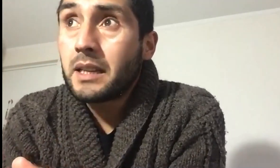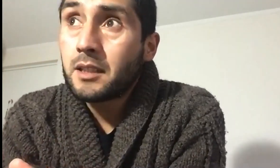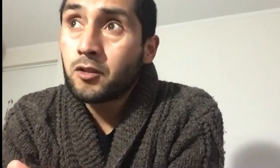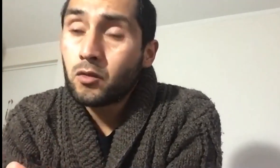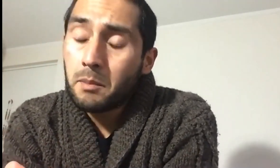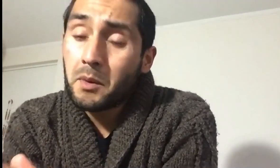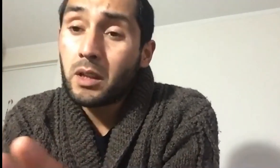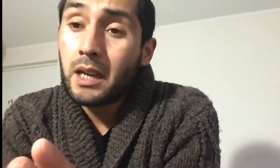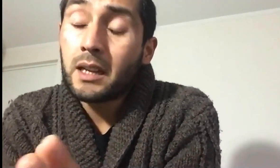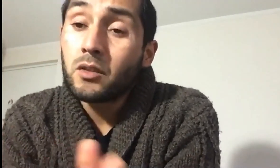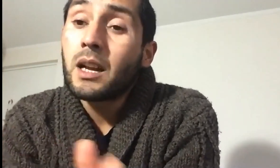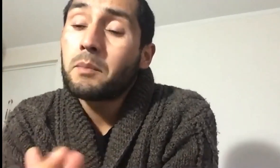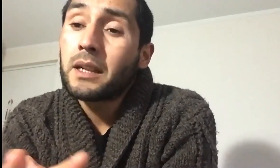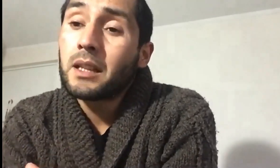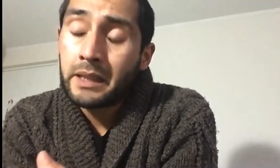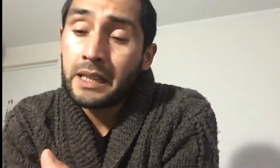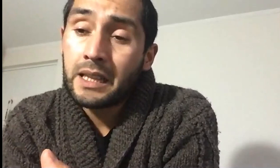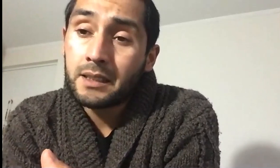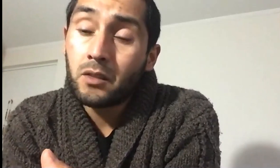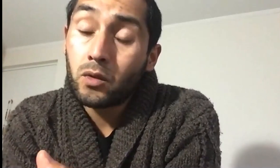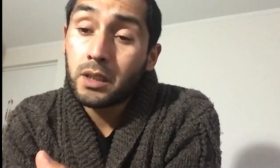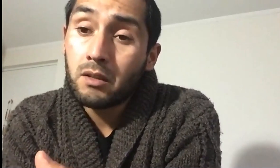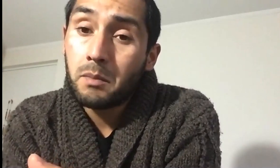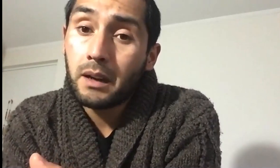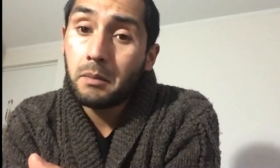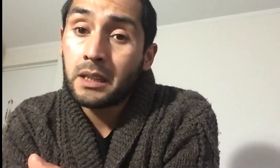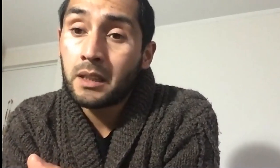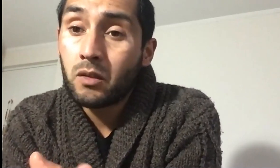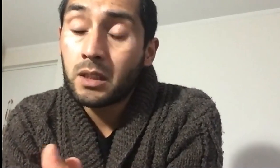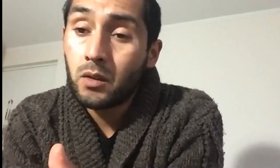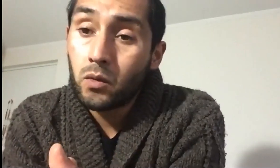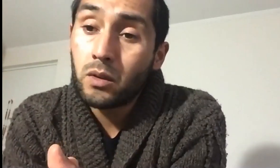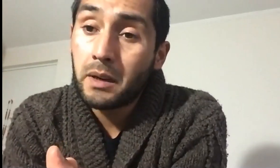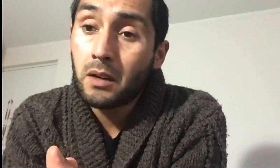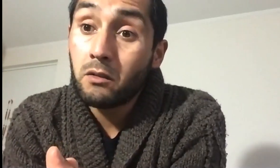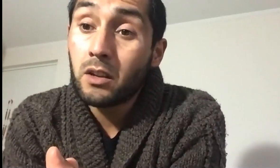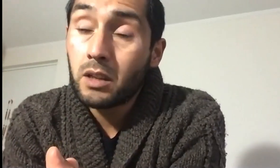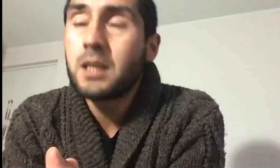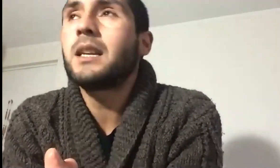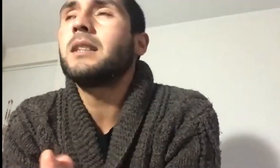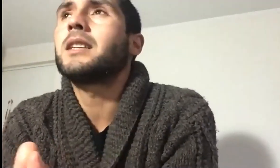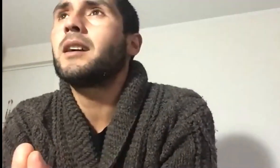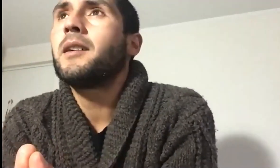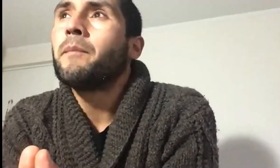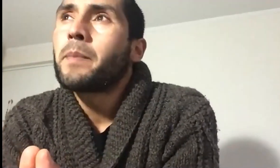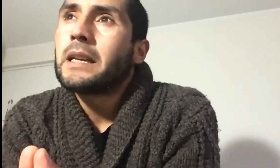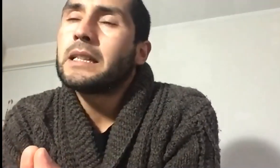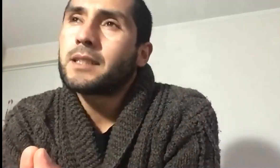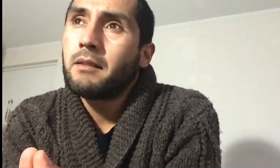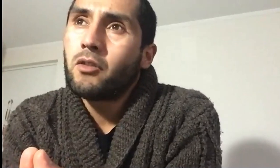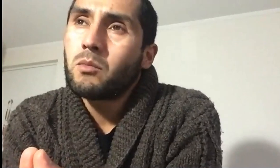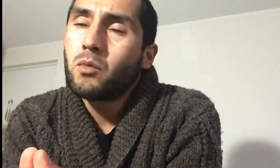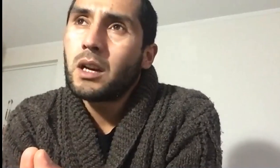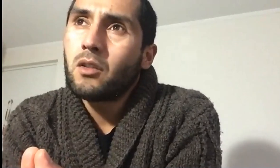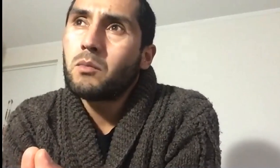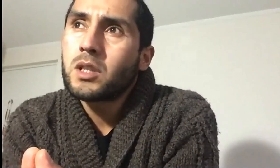las demencias son una prioridad nacional prácticamente desde hace algunos años para el Ministerio de Salud y para el Gobierno de Chile, ¿ya? Y se